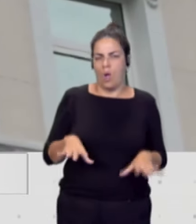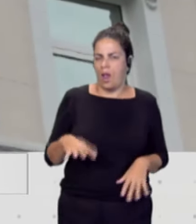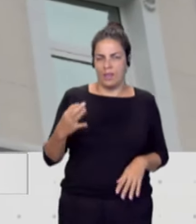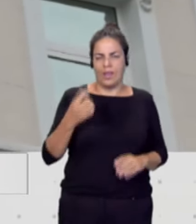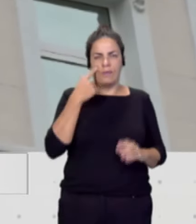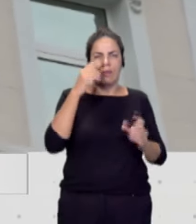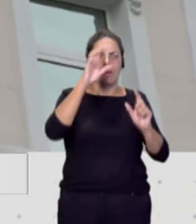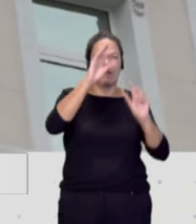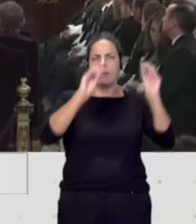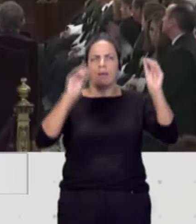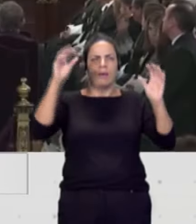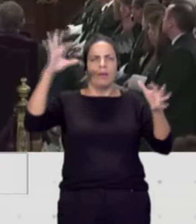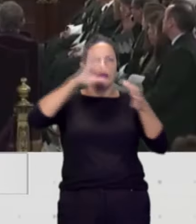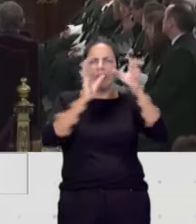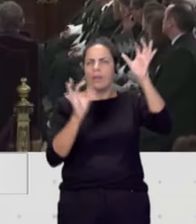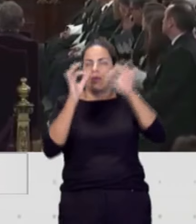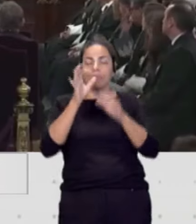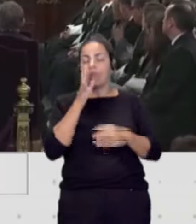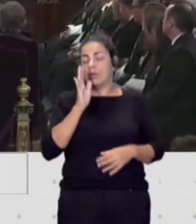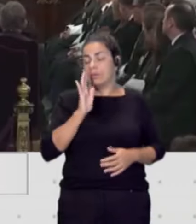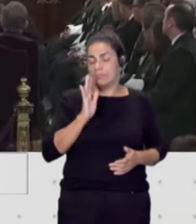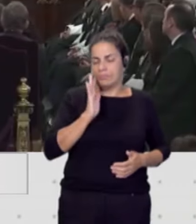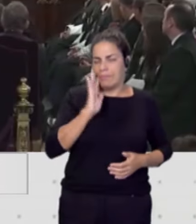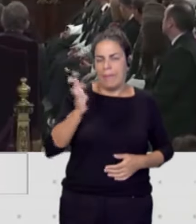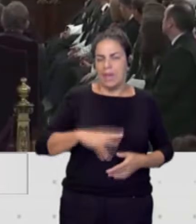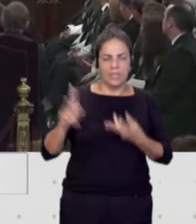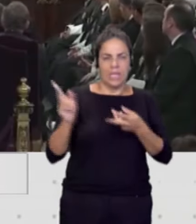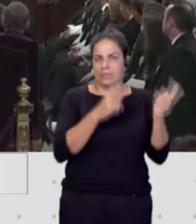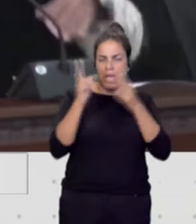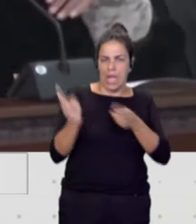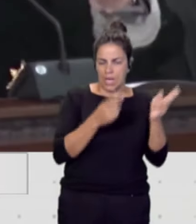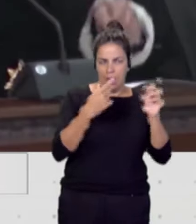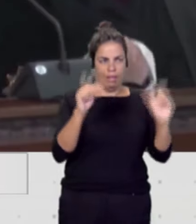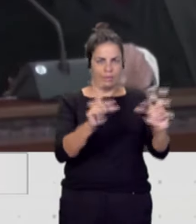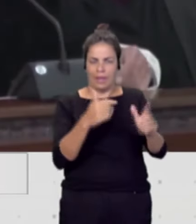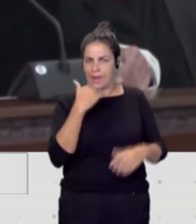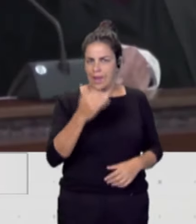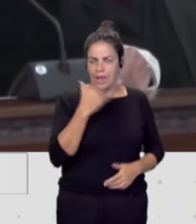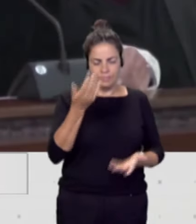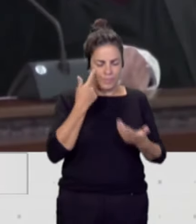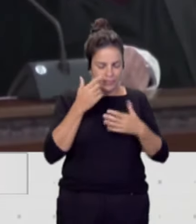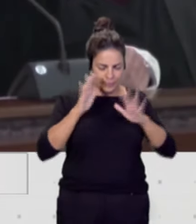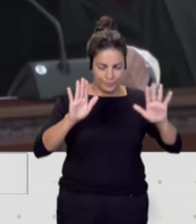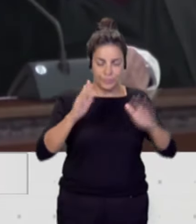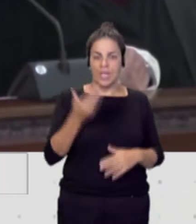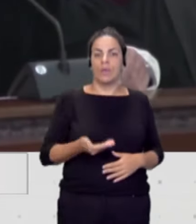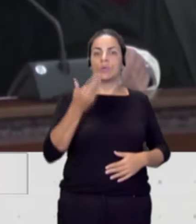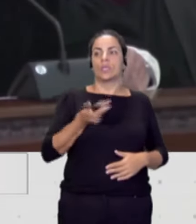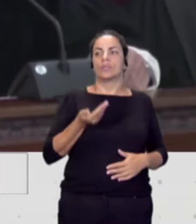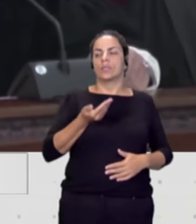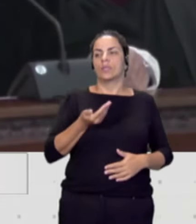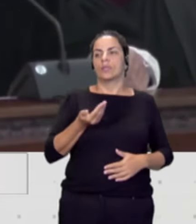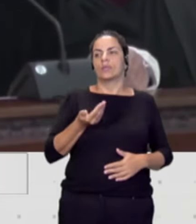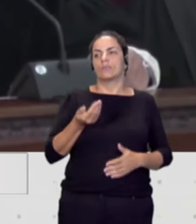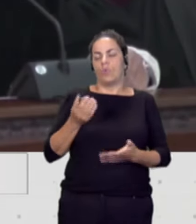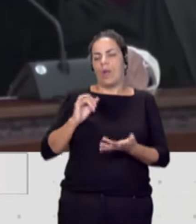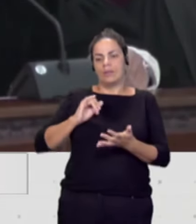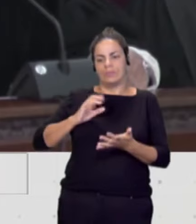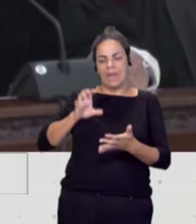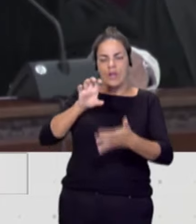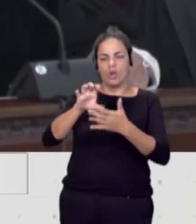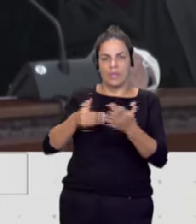ya una telenovela. Vamos a ver. Hay dos cosas fundamentales. Una cosa es la nota de prensa, otra cosa son los correos, que es lo que realmente está bajo